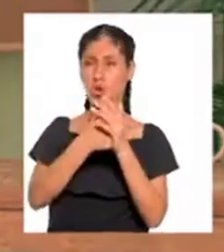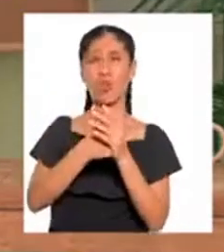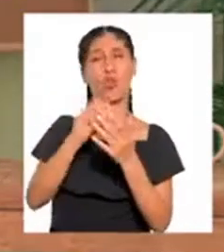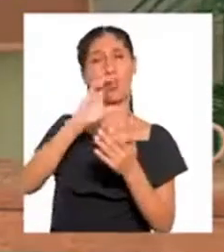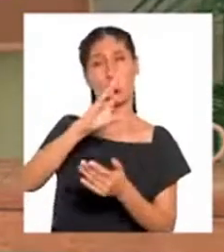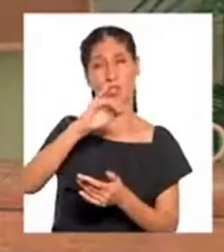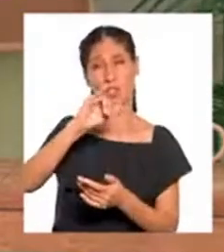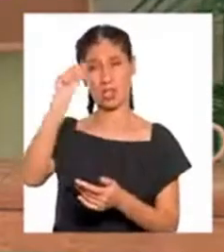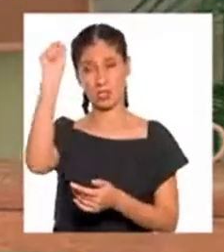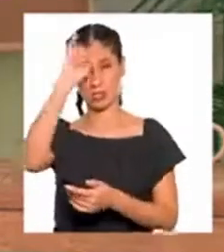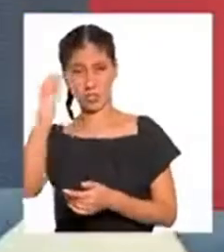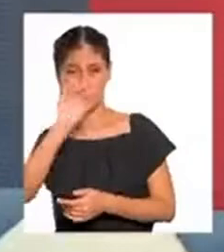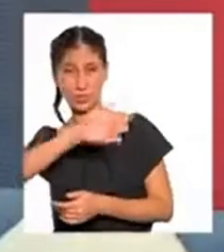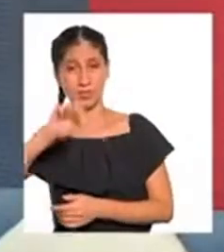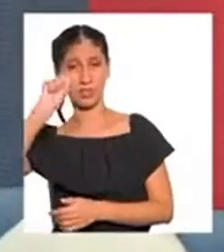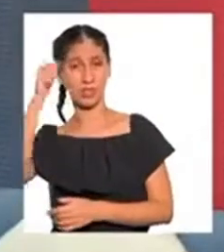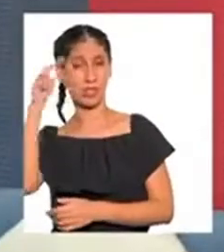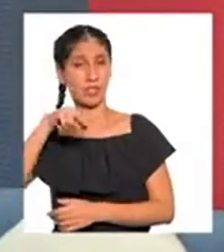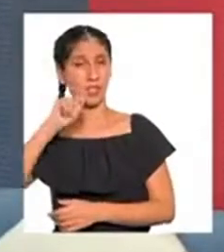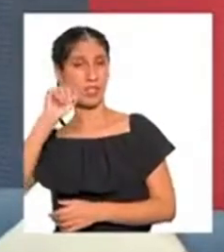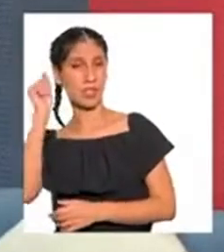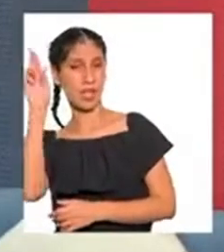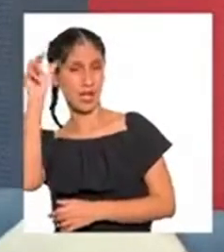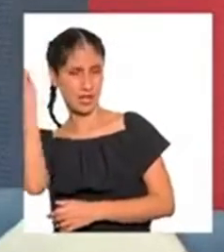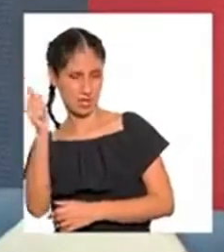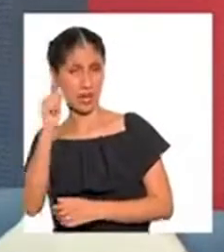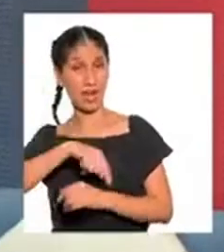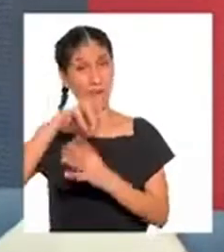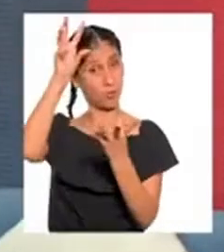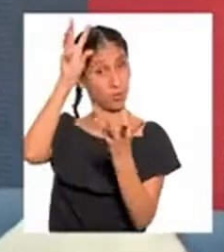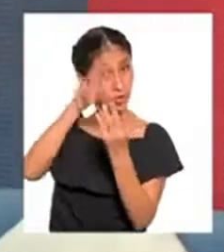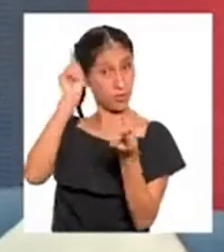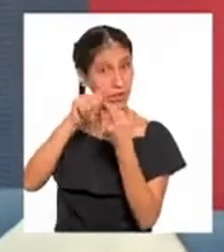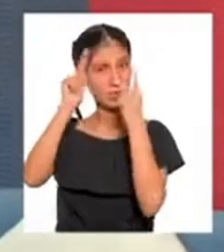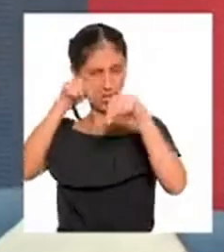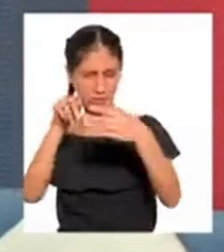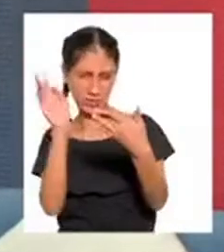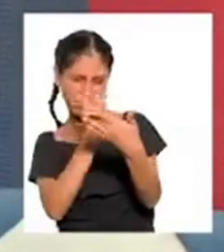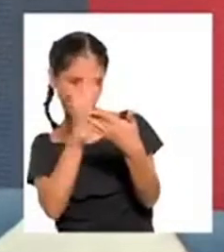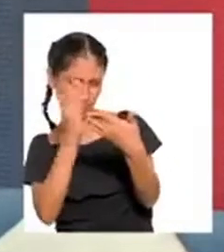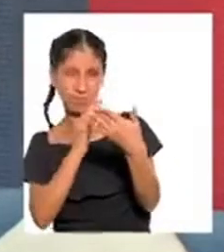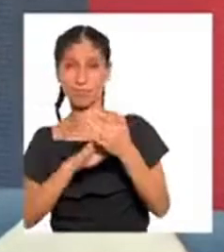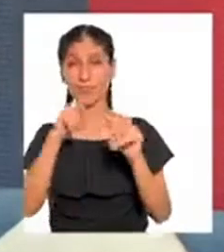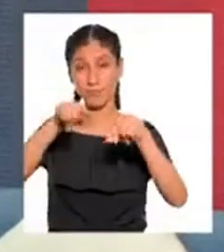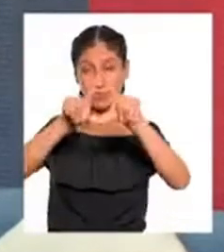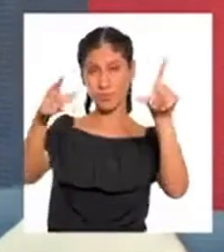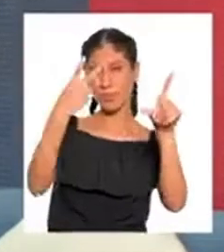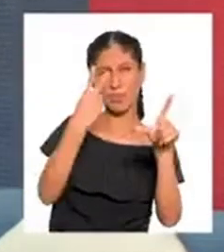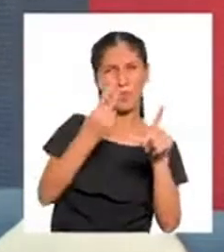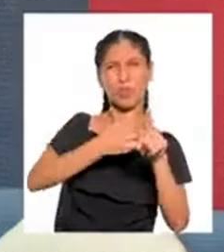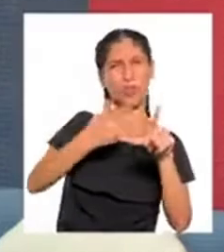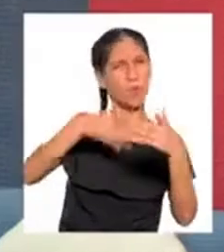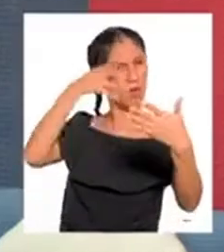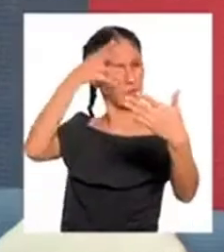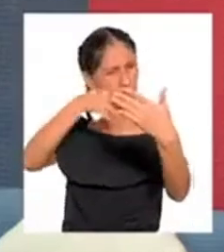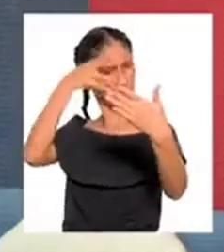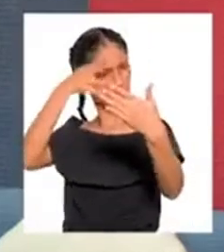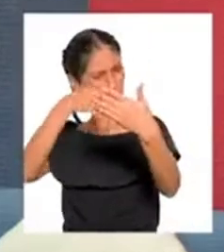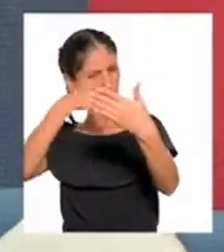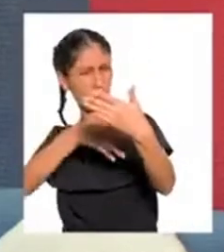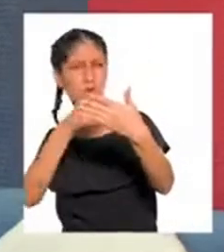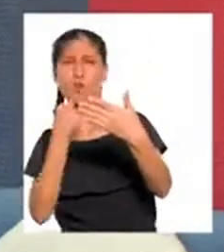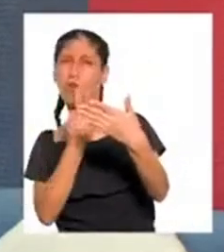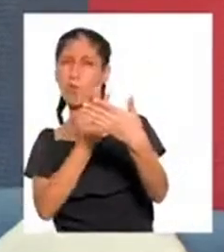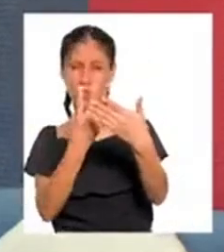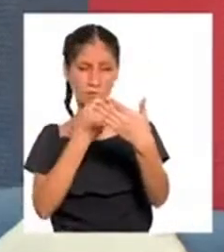de finales del siglo pasado. Hagamos un repaso de lo que hemos visto hasta ahora. En el programa de hoy estamos analizando el contexto en el